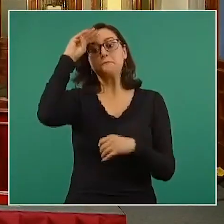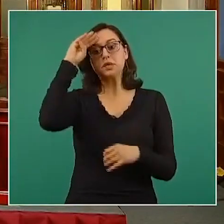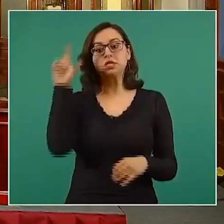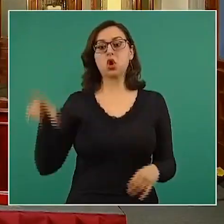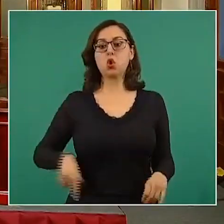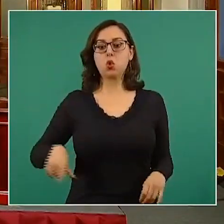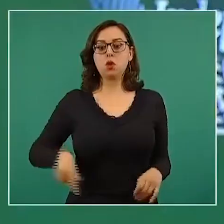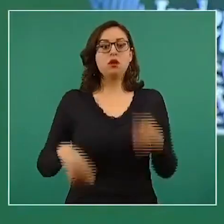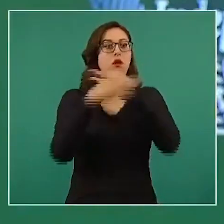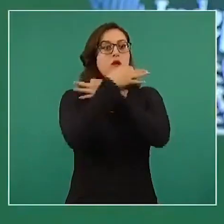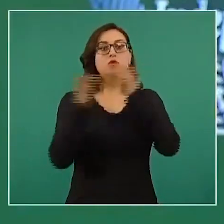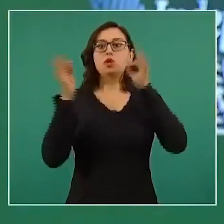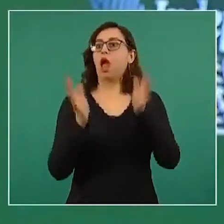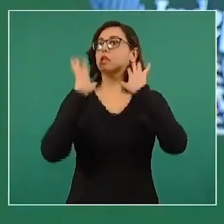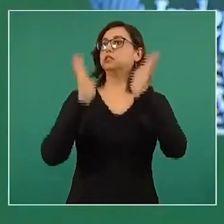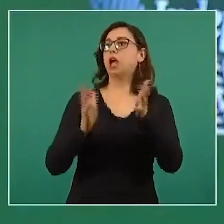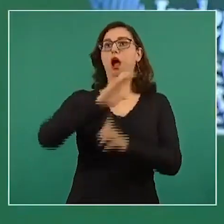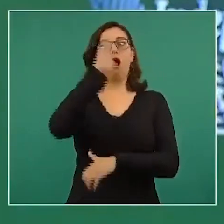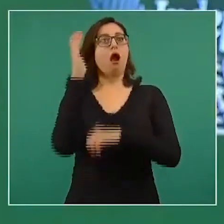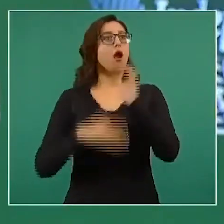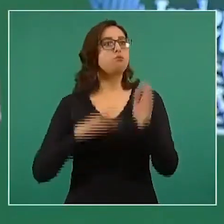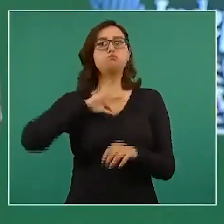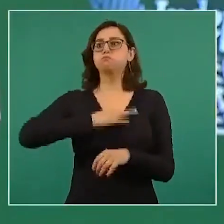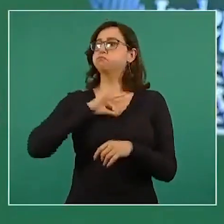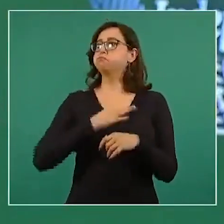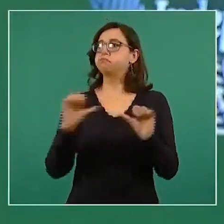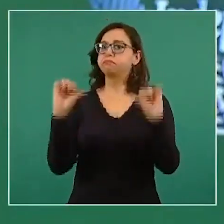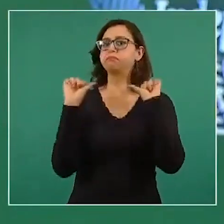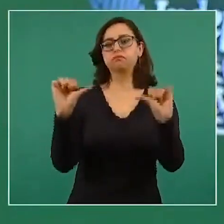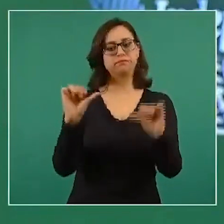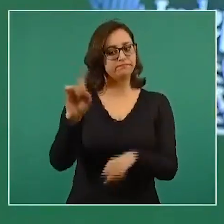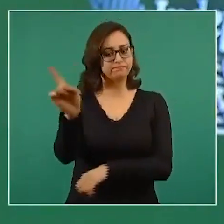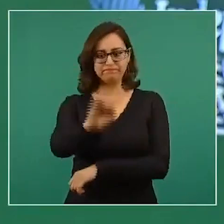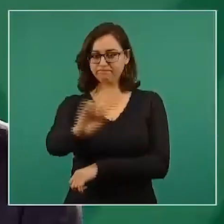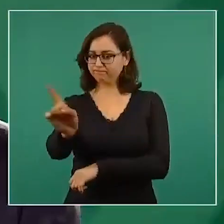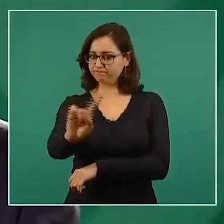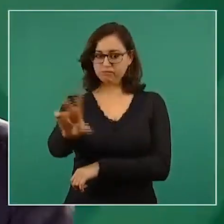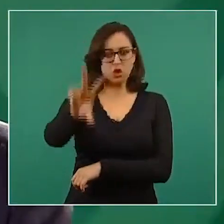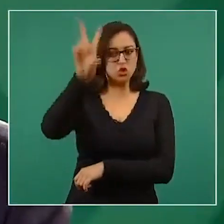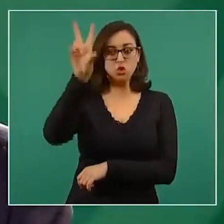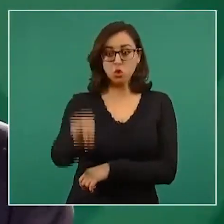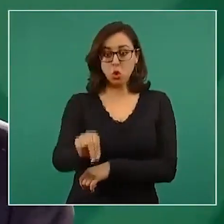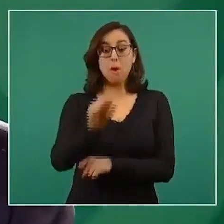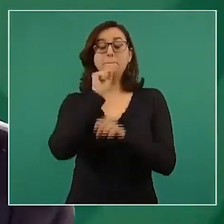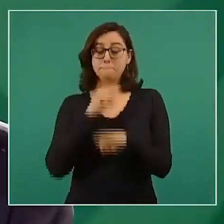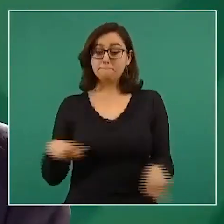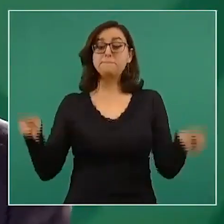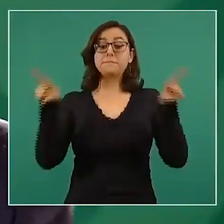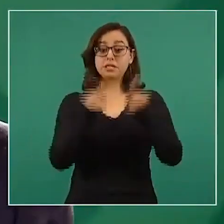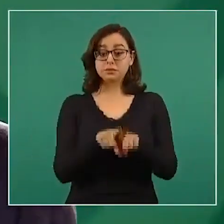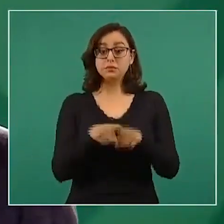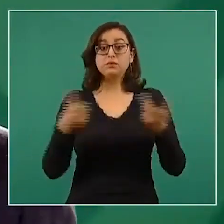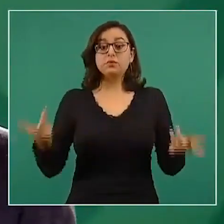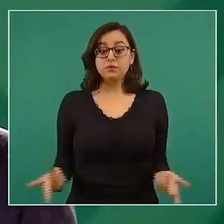es que ya se acabó. Y mucho menos pensar que el trabajo de nuestro gobierno en atender la epidemia,